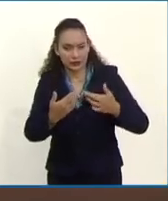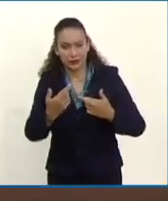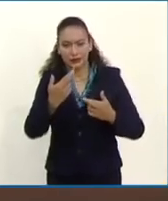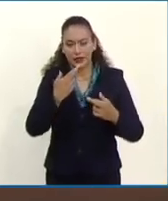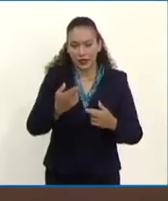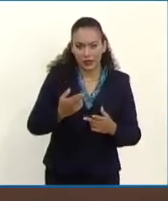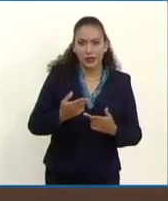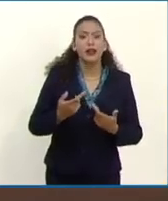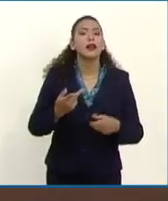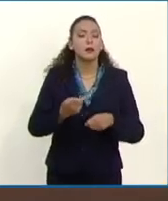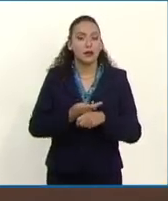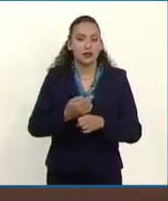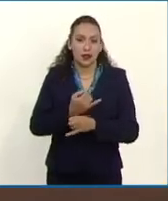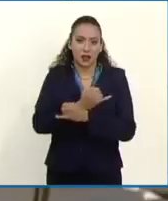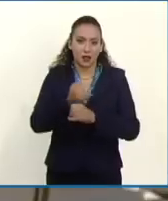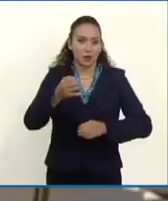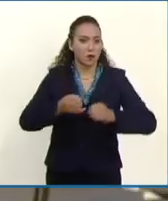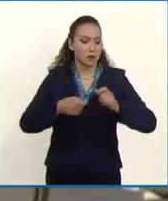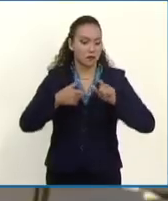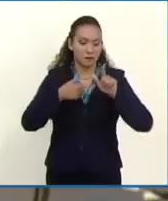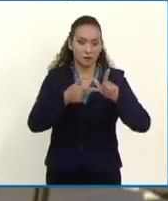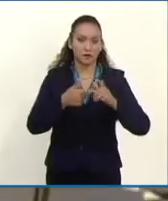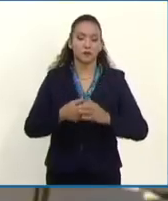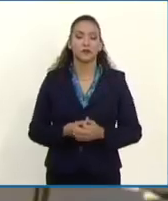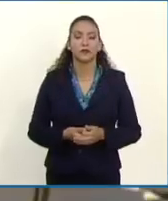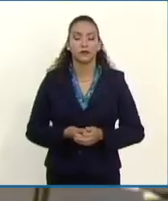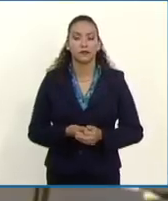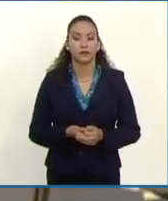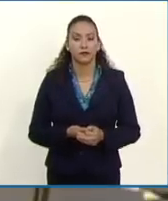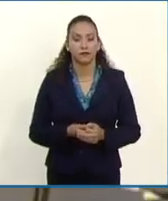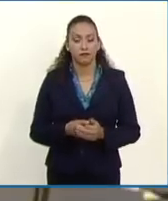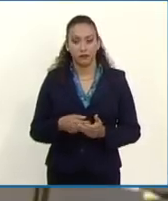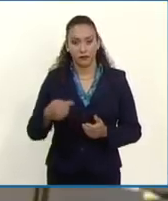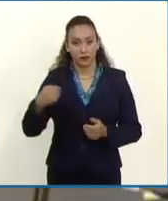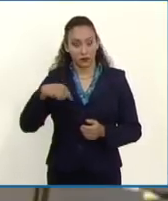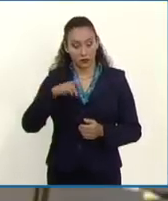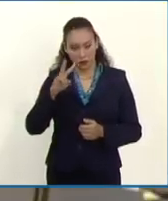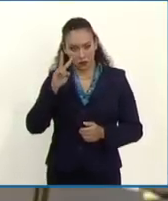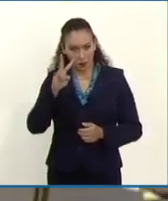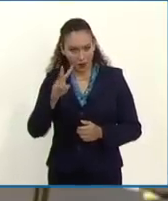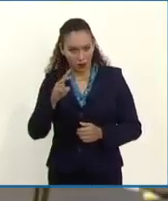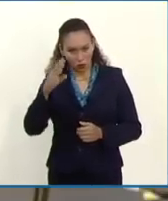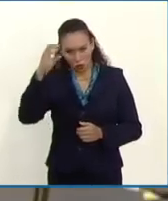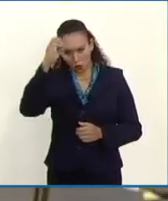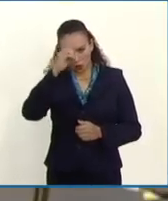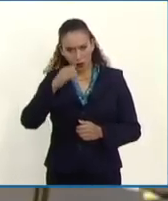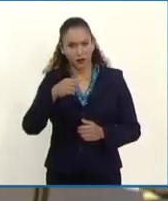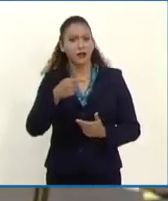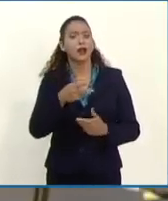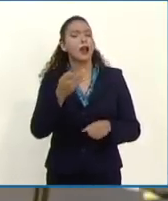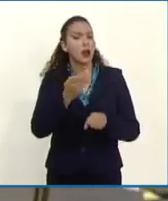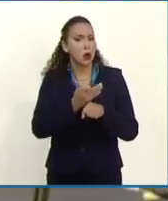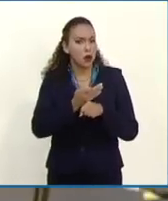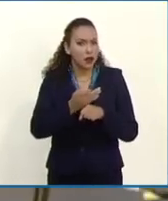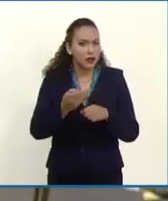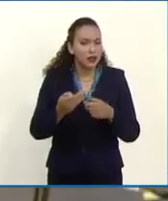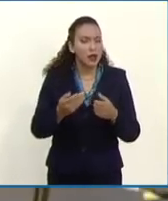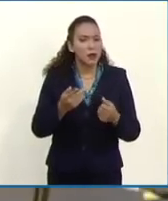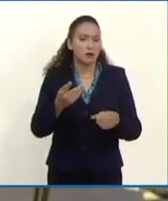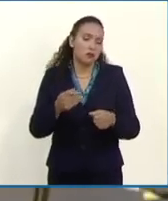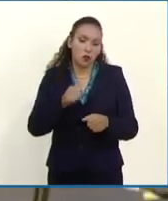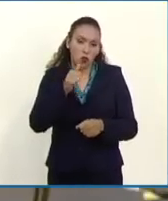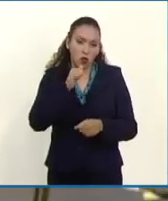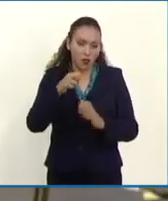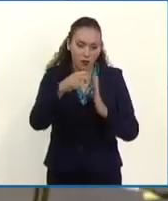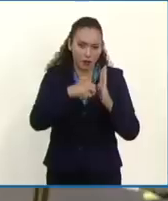la independencia judicial. Considero que la austeridad puede conciliarse adecuadamente sin